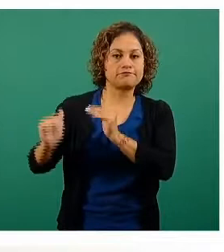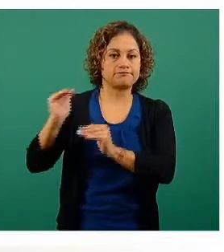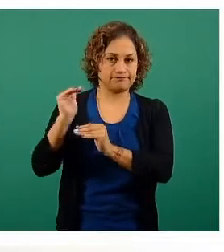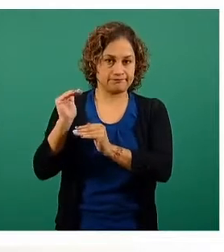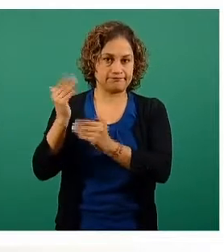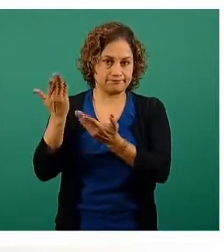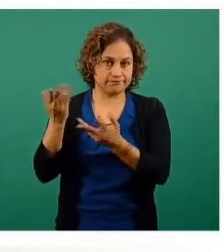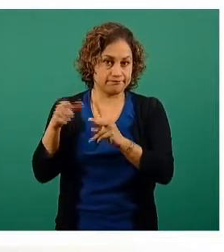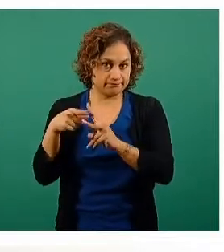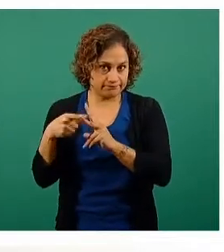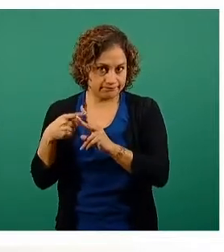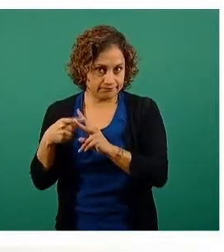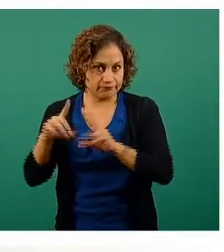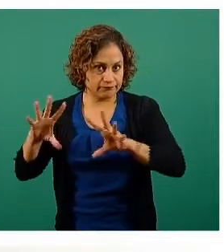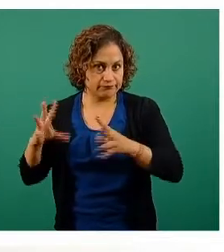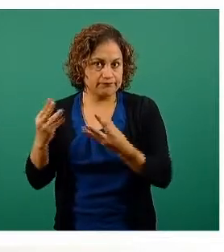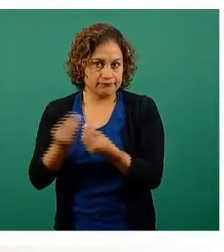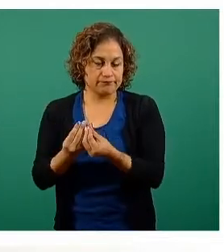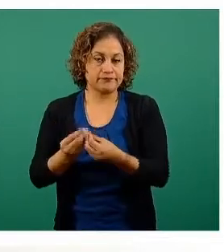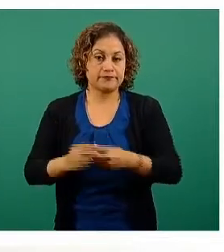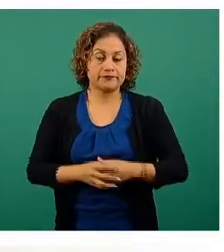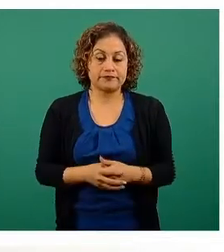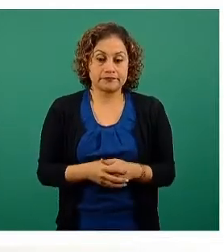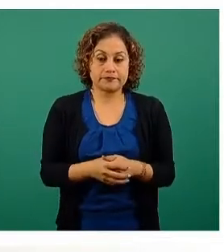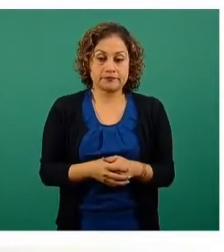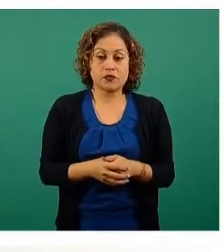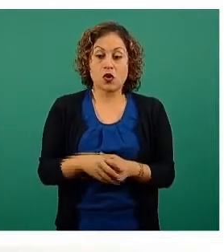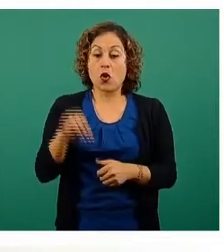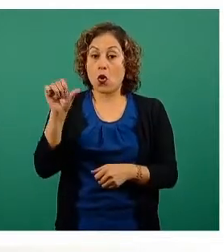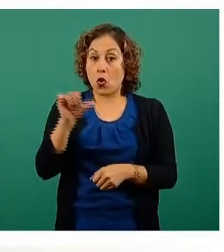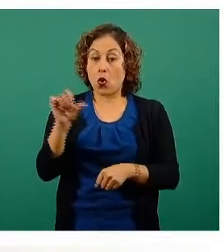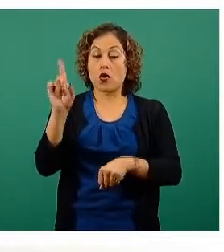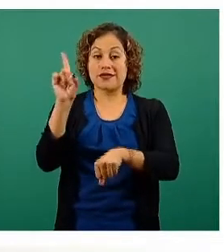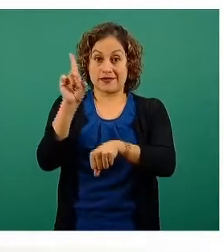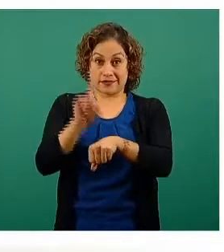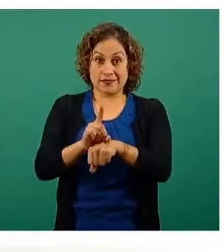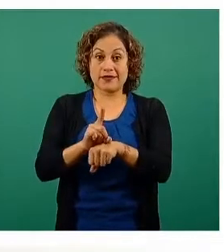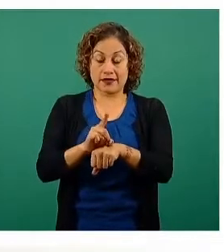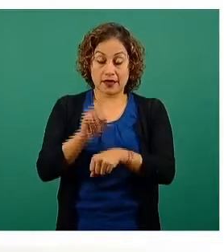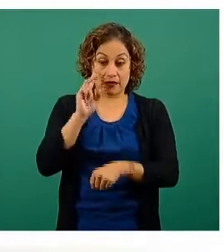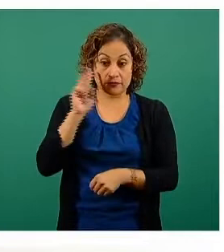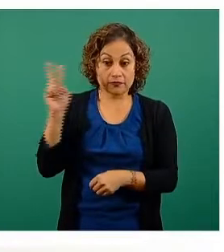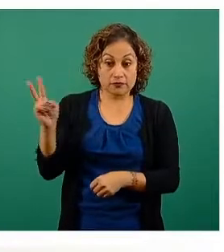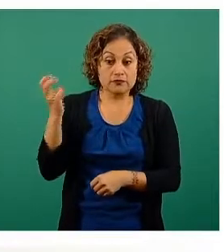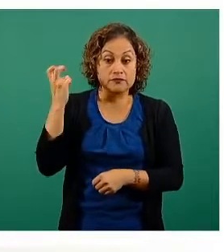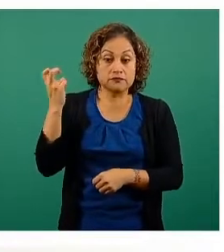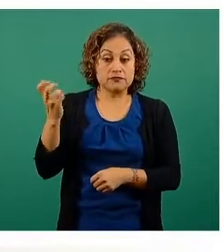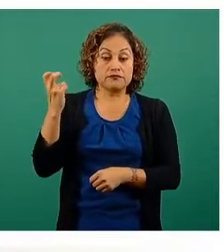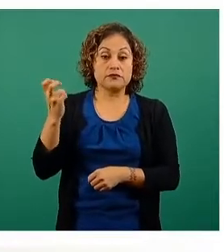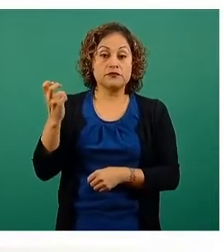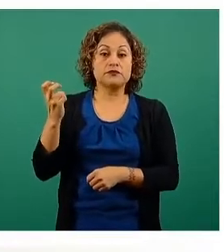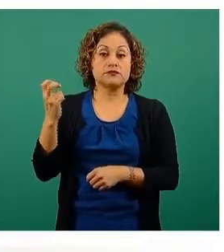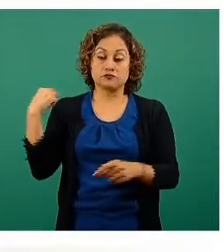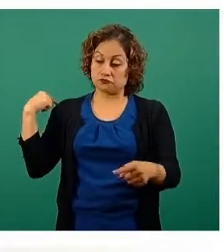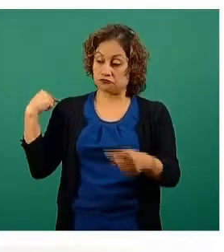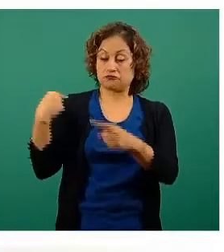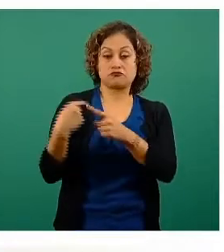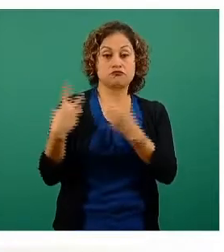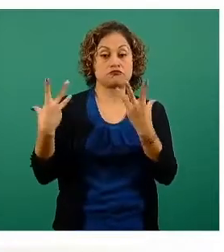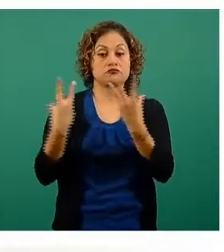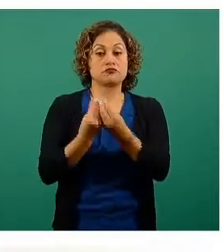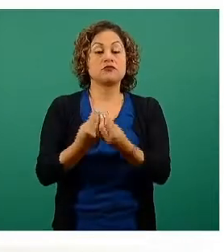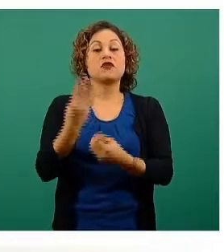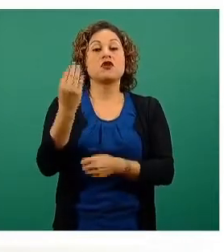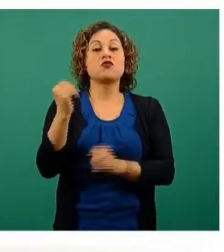que presentemos en este mismo gráfico. El día de hoy particularmente pues se aplicaron estas